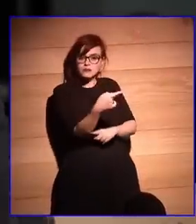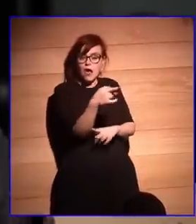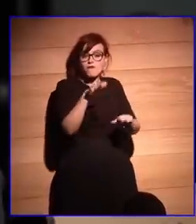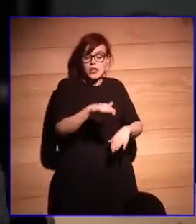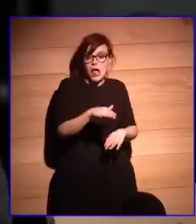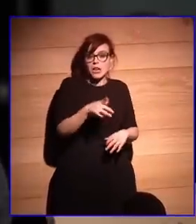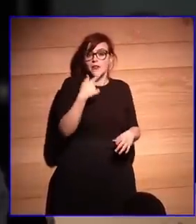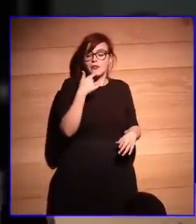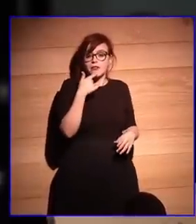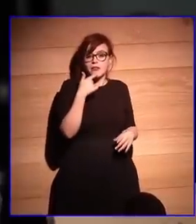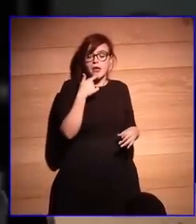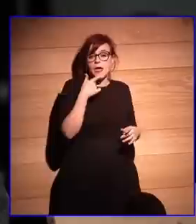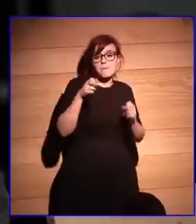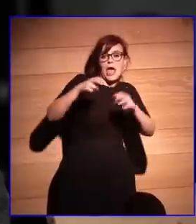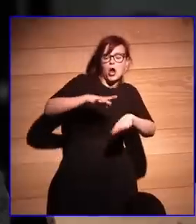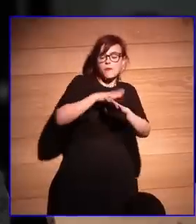son los que no le han hecho nada.